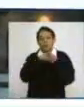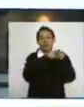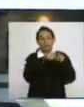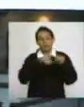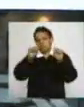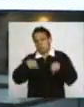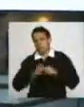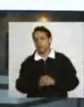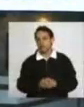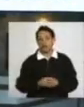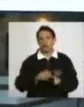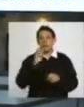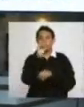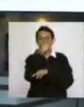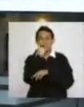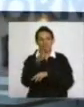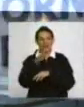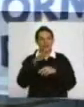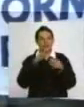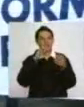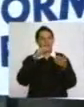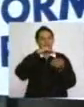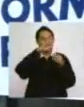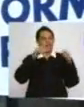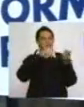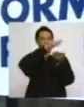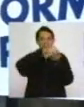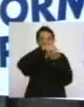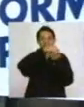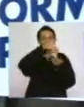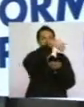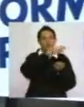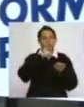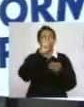Bancoldex está localizado en el Centro Comercial Uniplex, en la oficina 405.